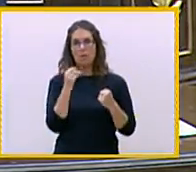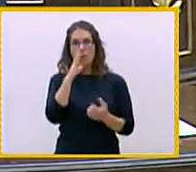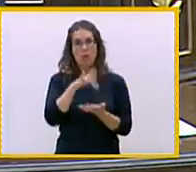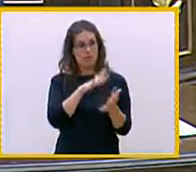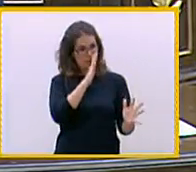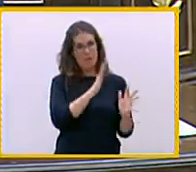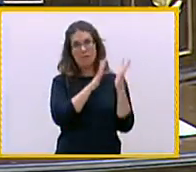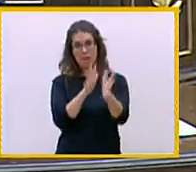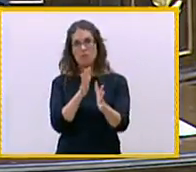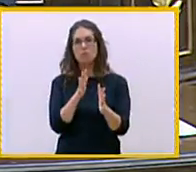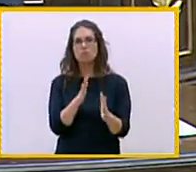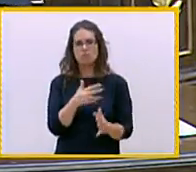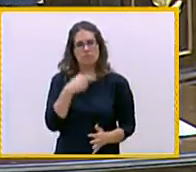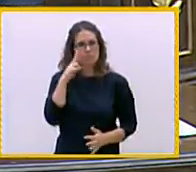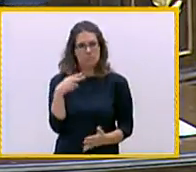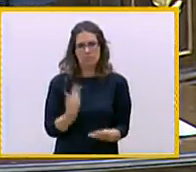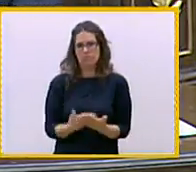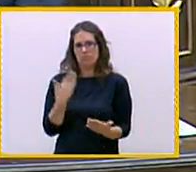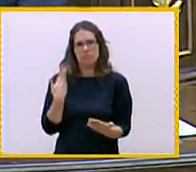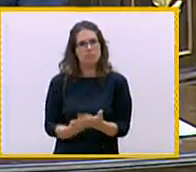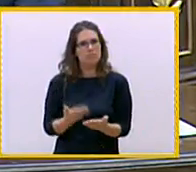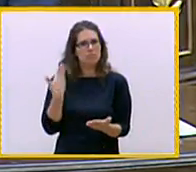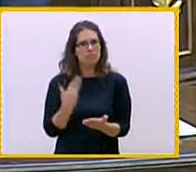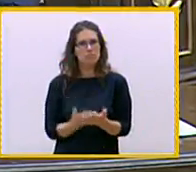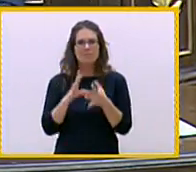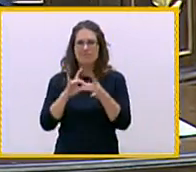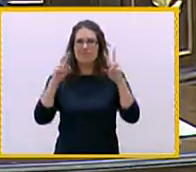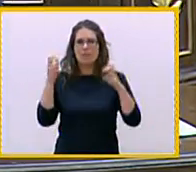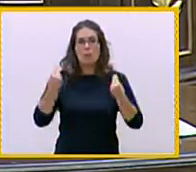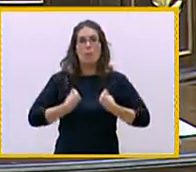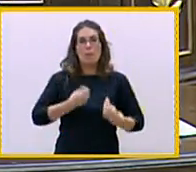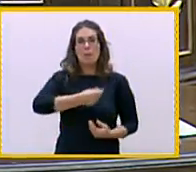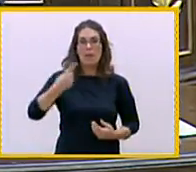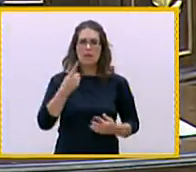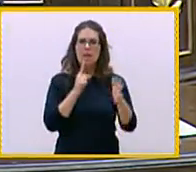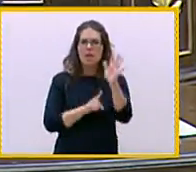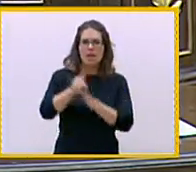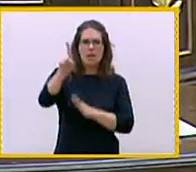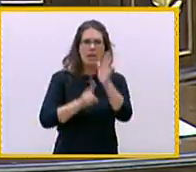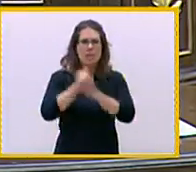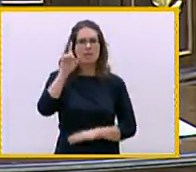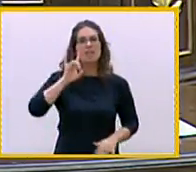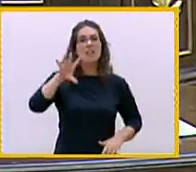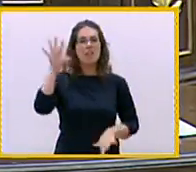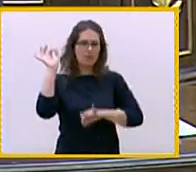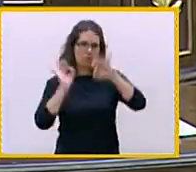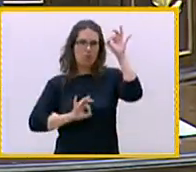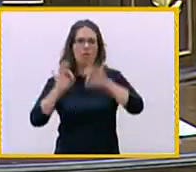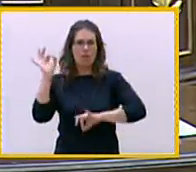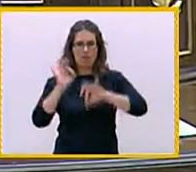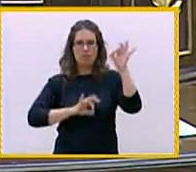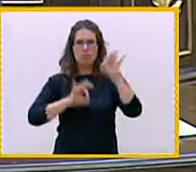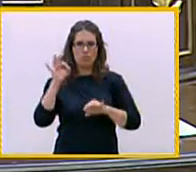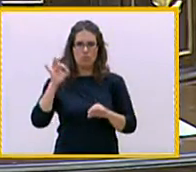que el crédito a actividades ligadas a la vivienda crecía a tasas superiores al 15%, de tal modo